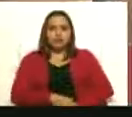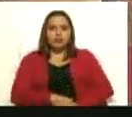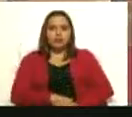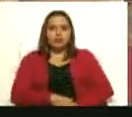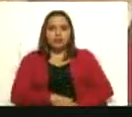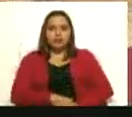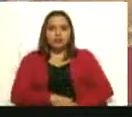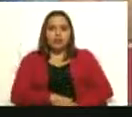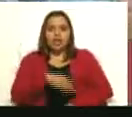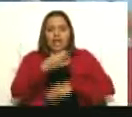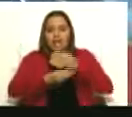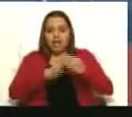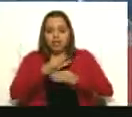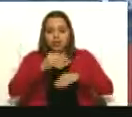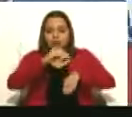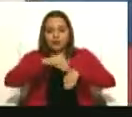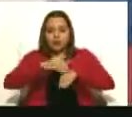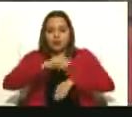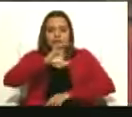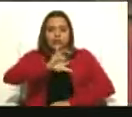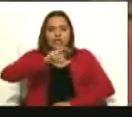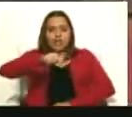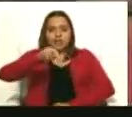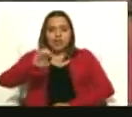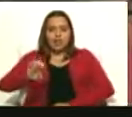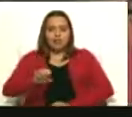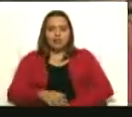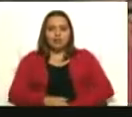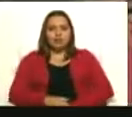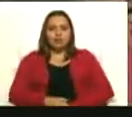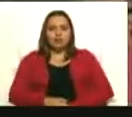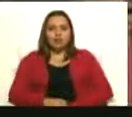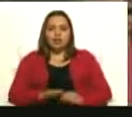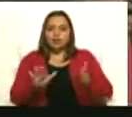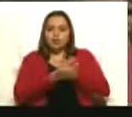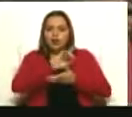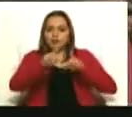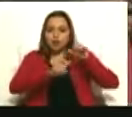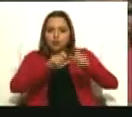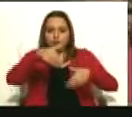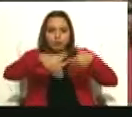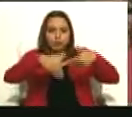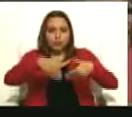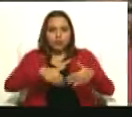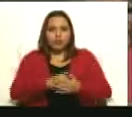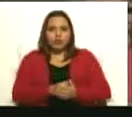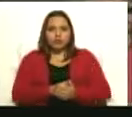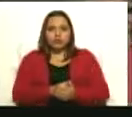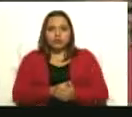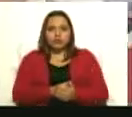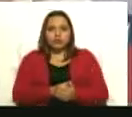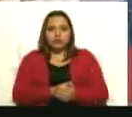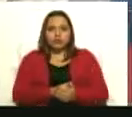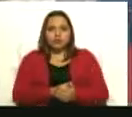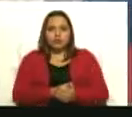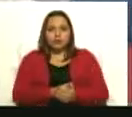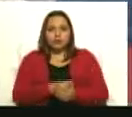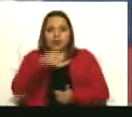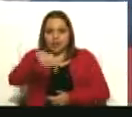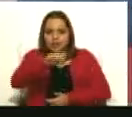Consejo Nacional Electoral del referéndum que será